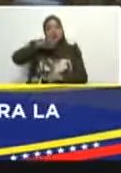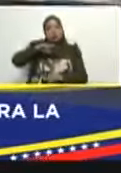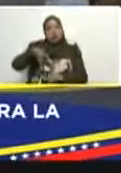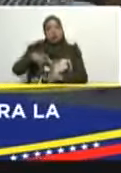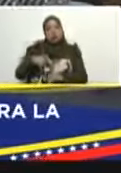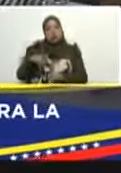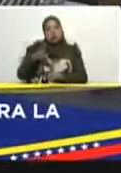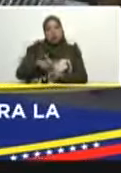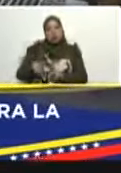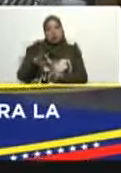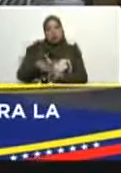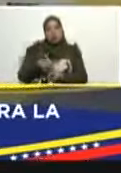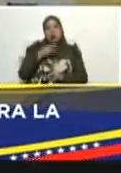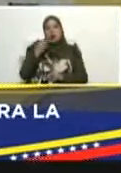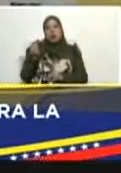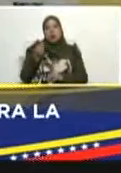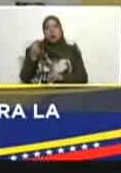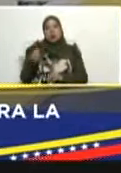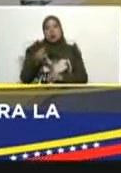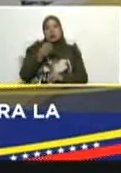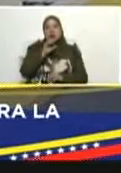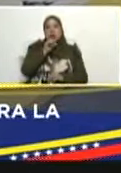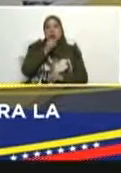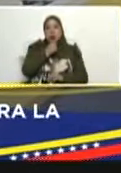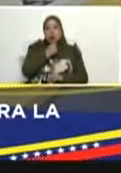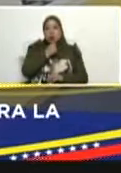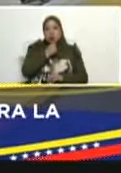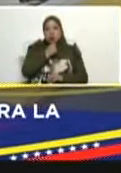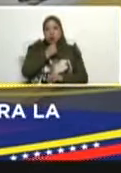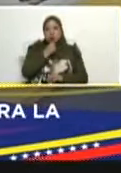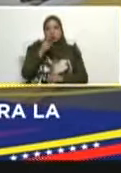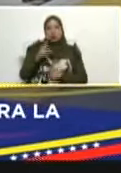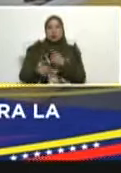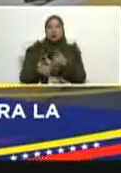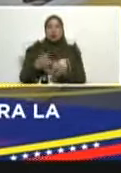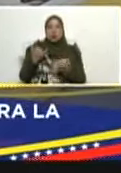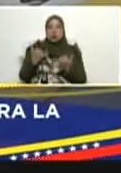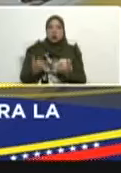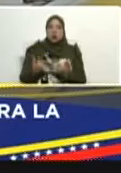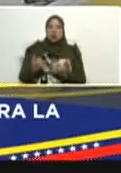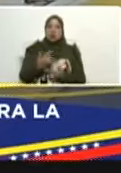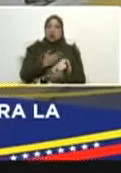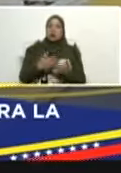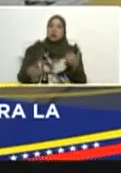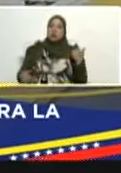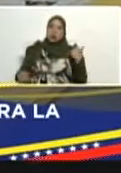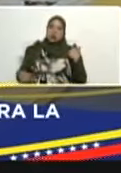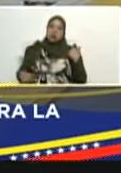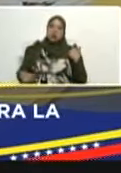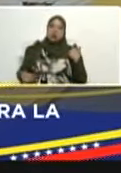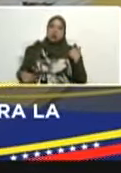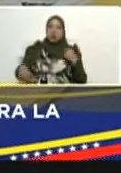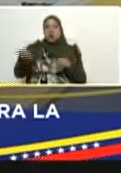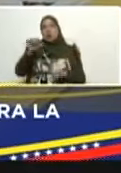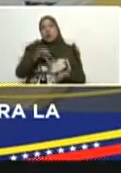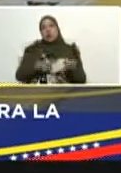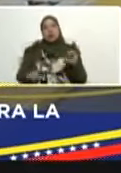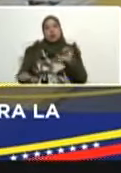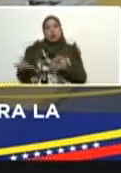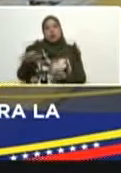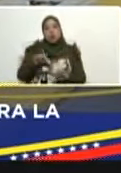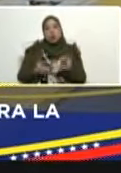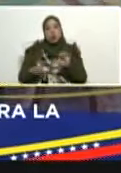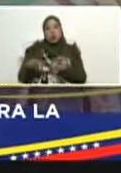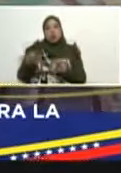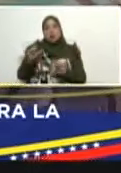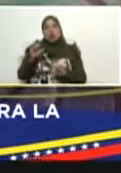del niño, niña, joven y adolescente. Por eso hoy nos encontramos aquí, precisamente en el laboratorio de